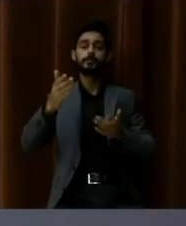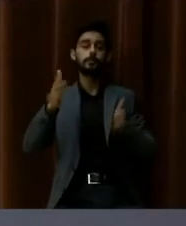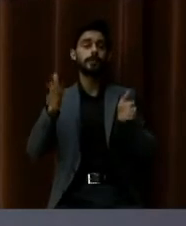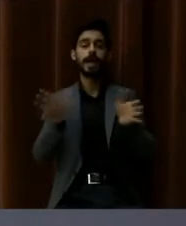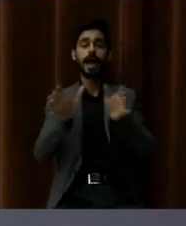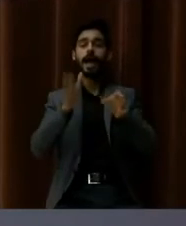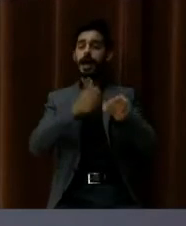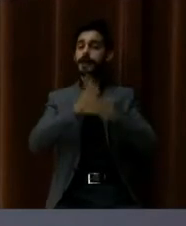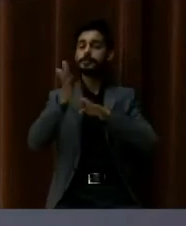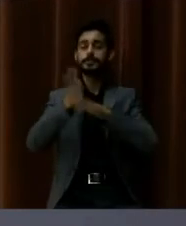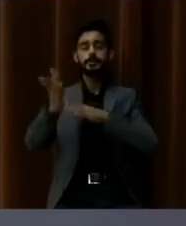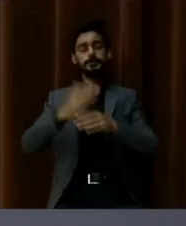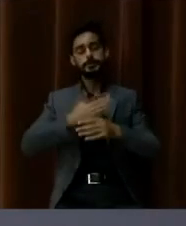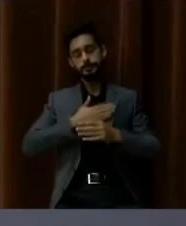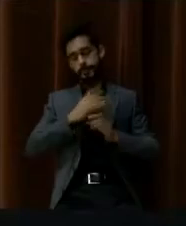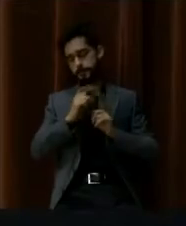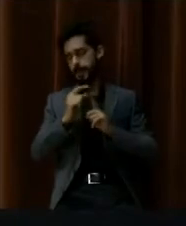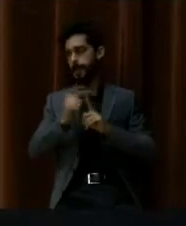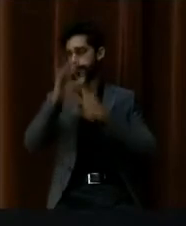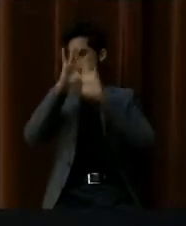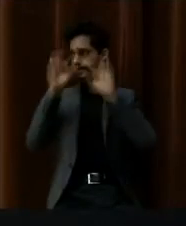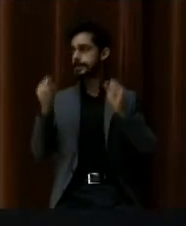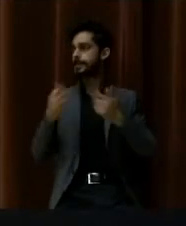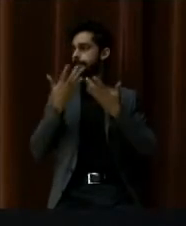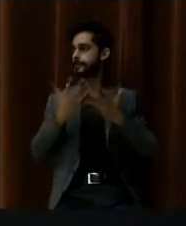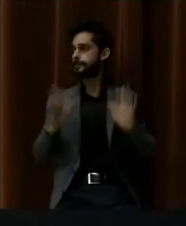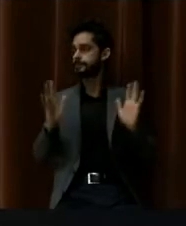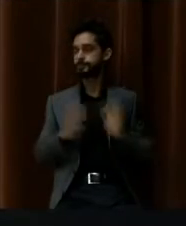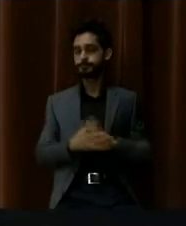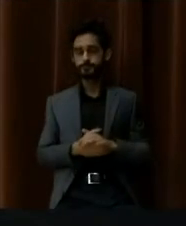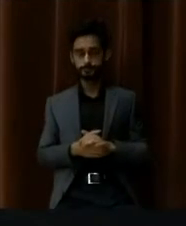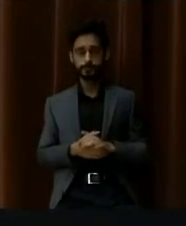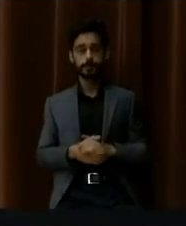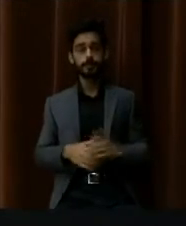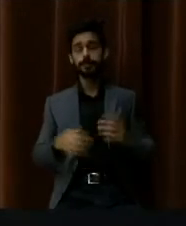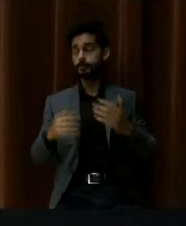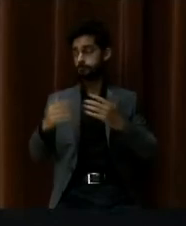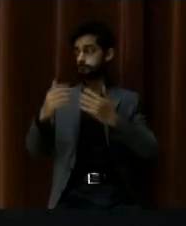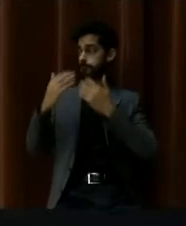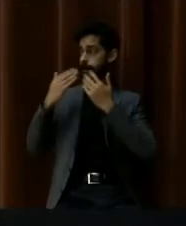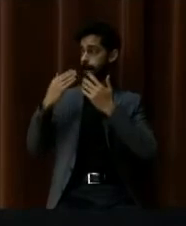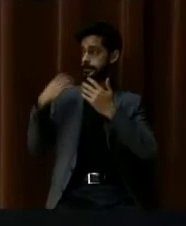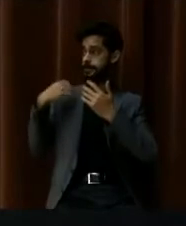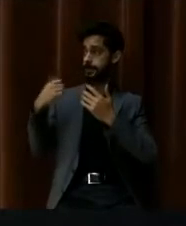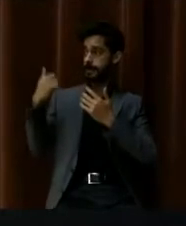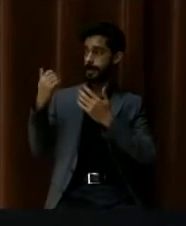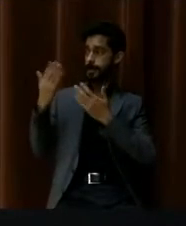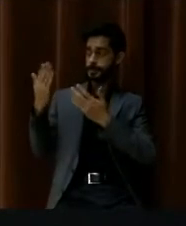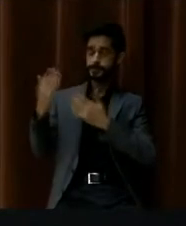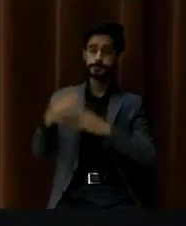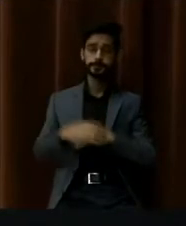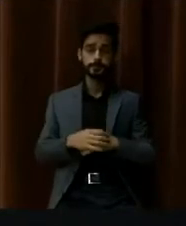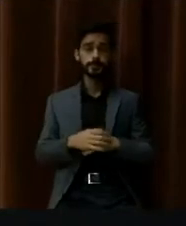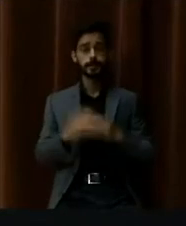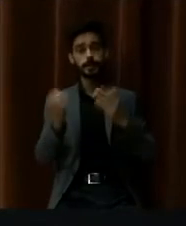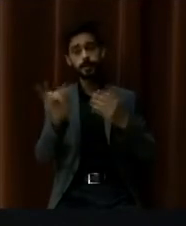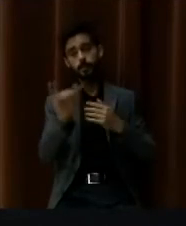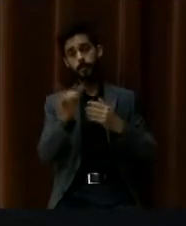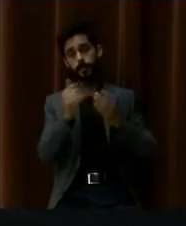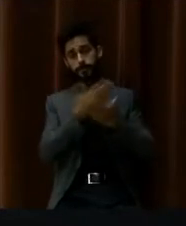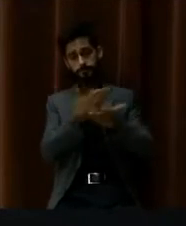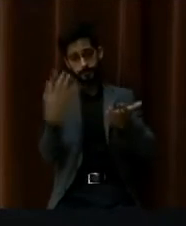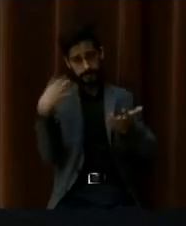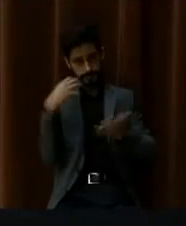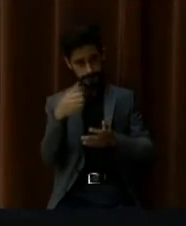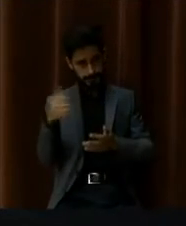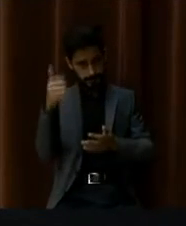esas son mis palabras señor presidente primero muchas gracias secretario y nuevamente muchas gracias ustedes secretario